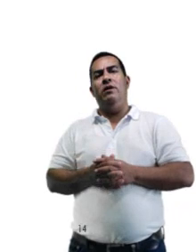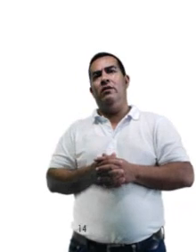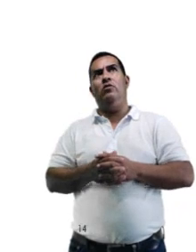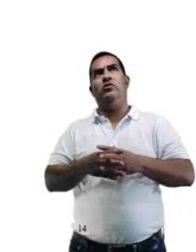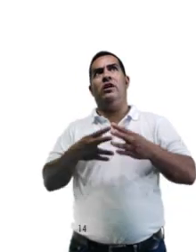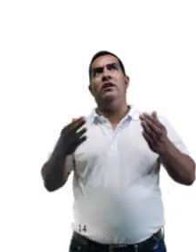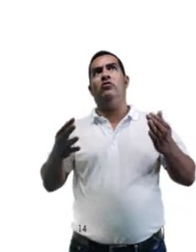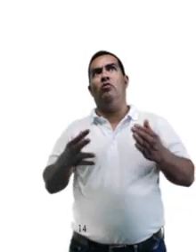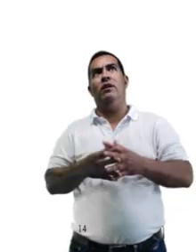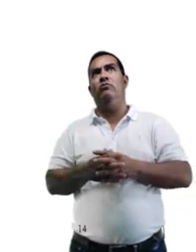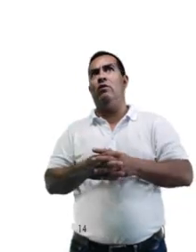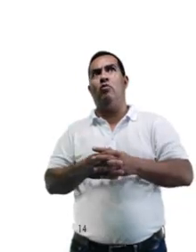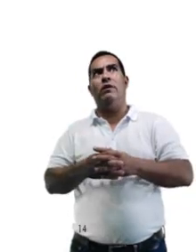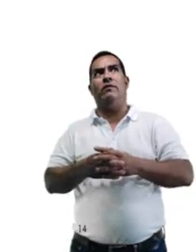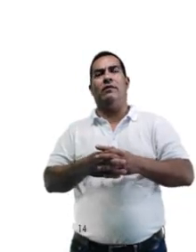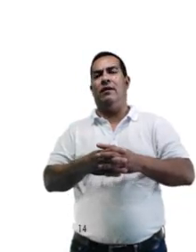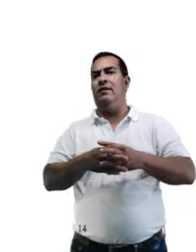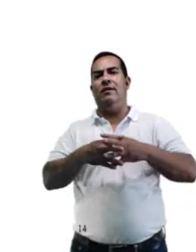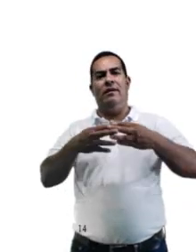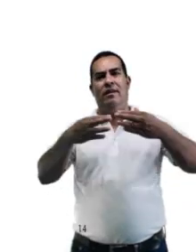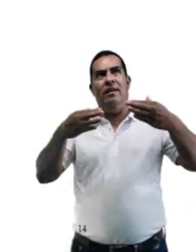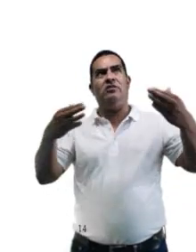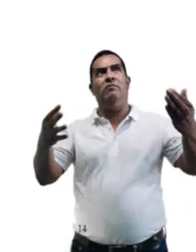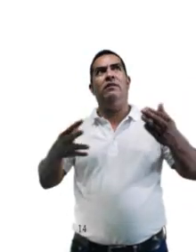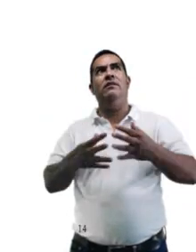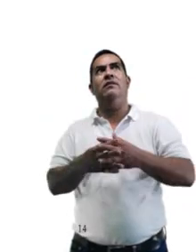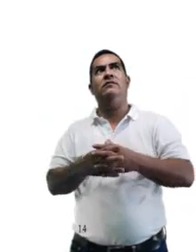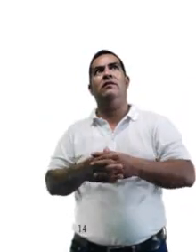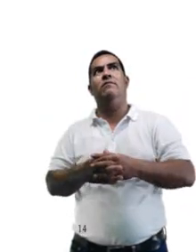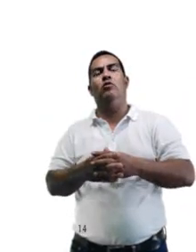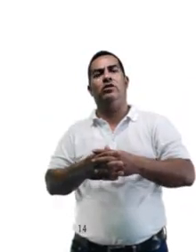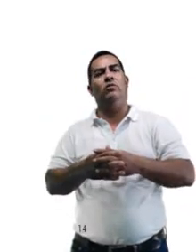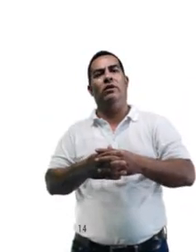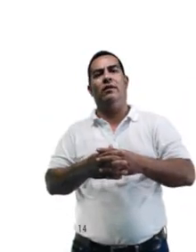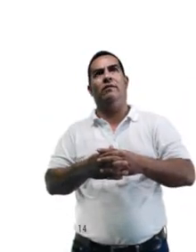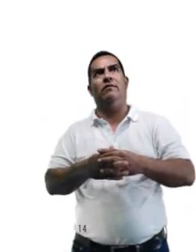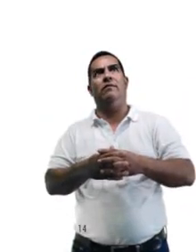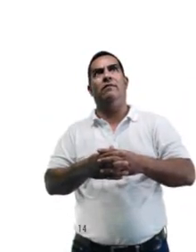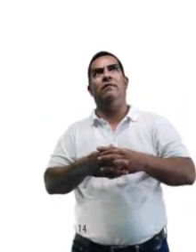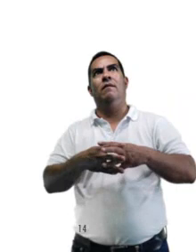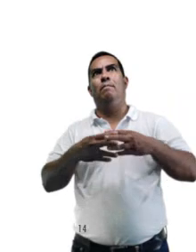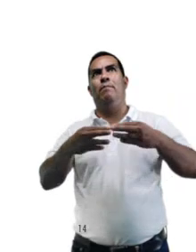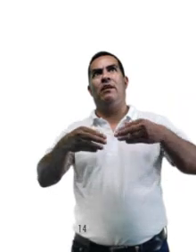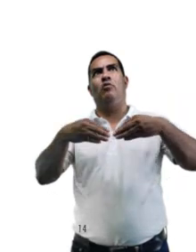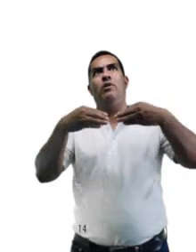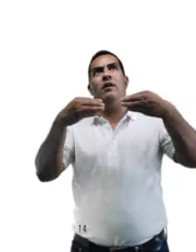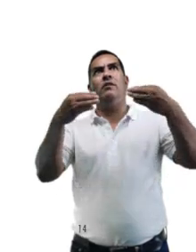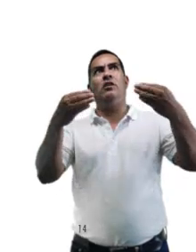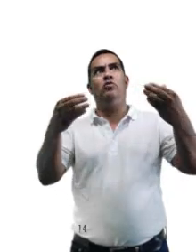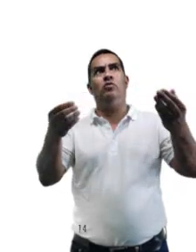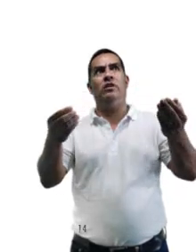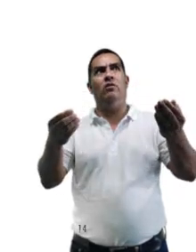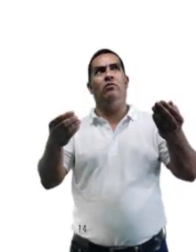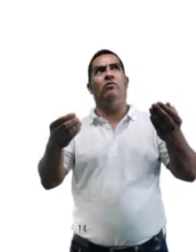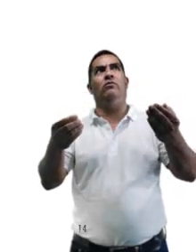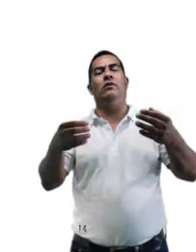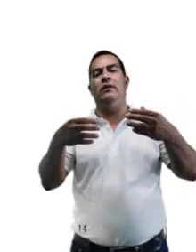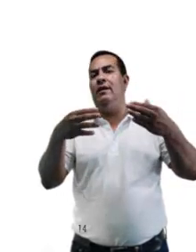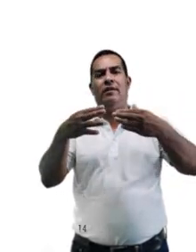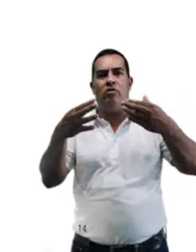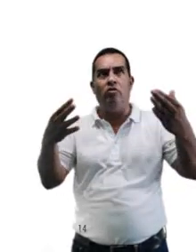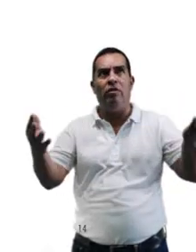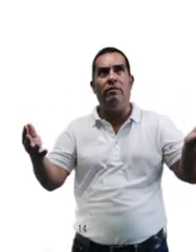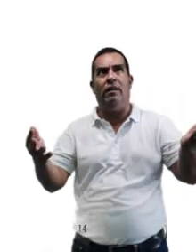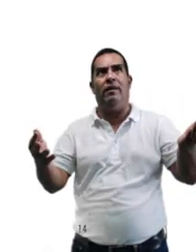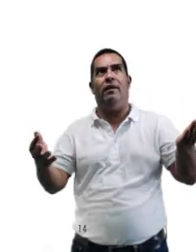Les recomiendo seguir tomando en cuenta las medidas de bioseguridad para cuidar de tu salud